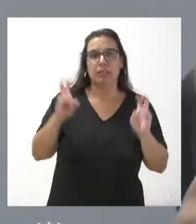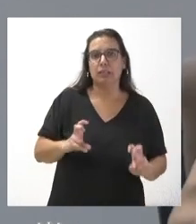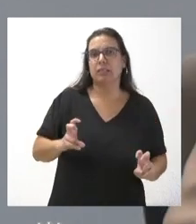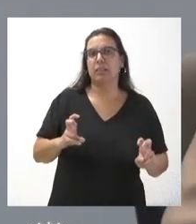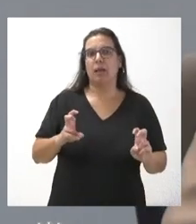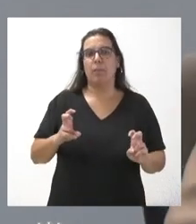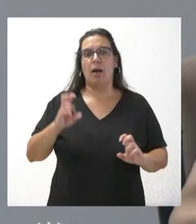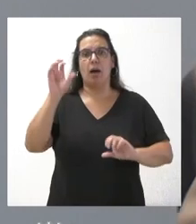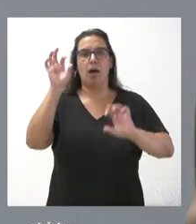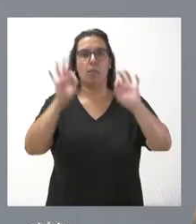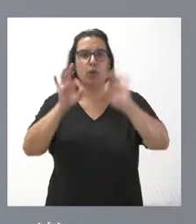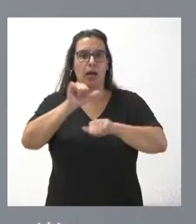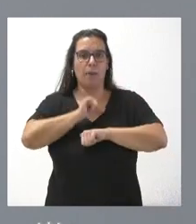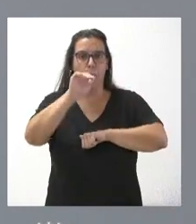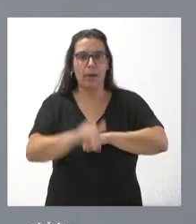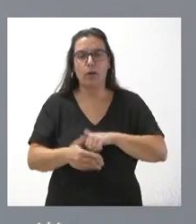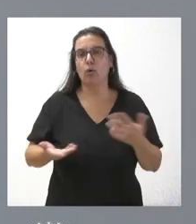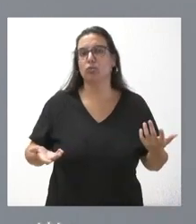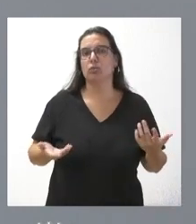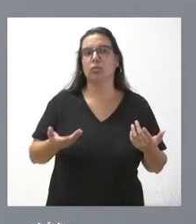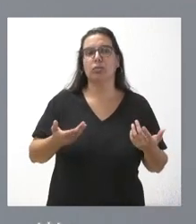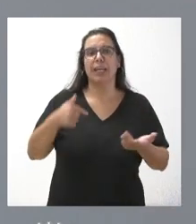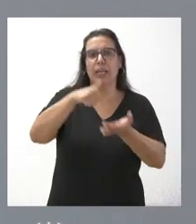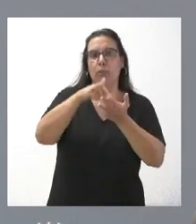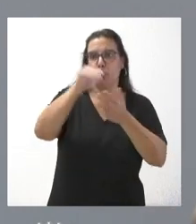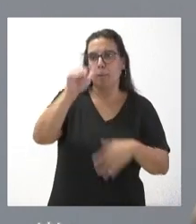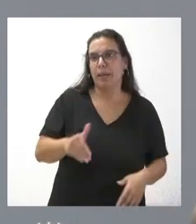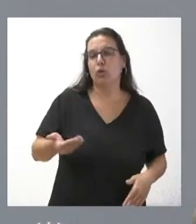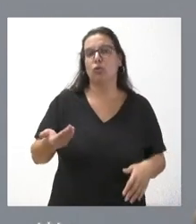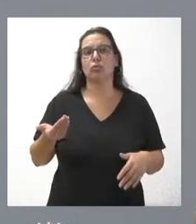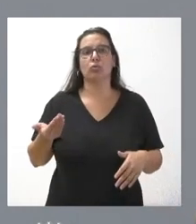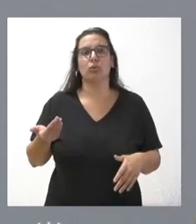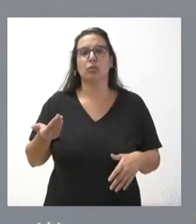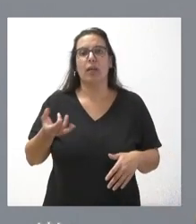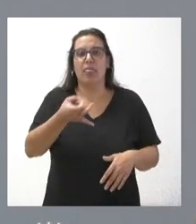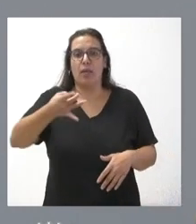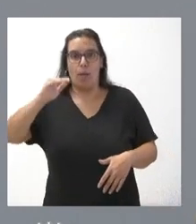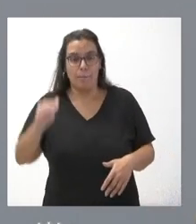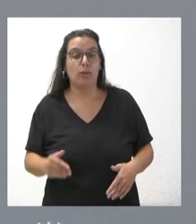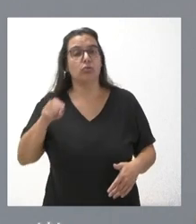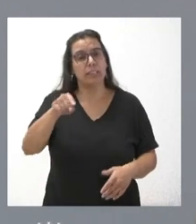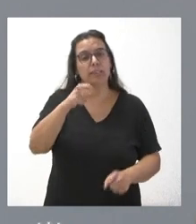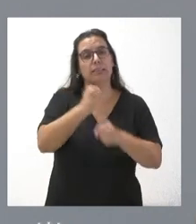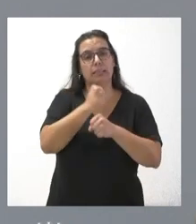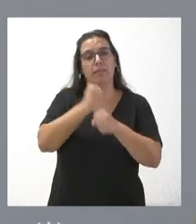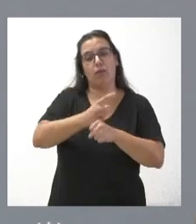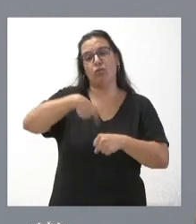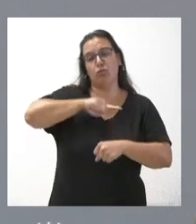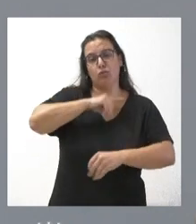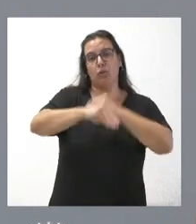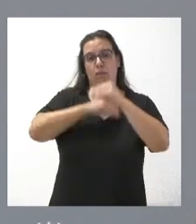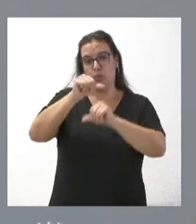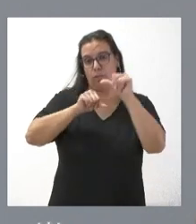tasa de paro, en términos de menor nivel de impuestos y en términos de menor endeudamiento. Esa es la tarea que tenemos por